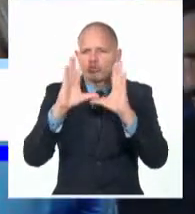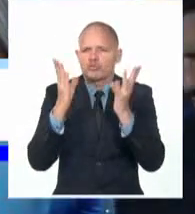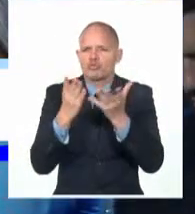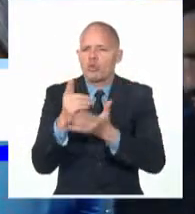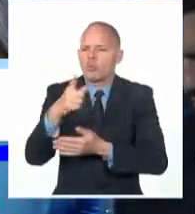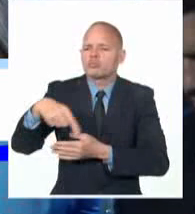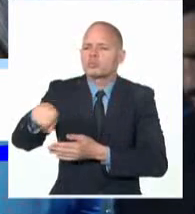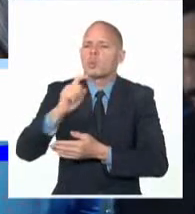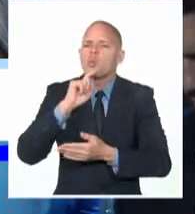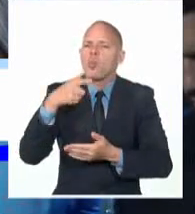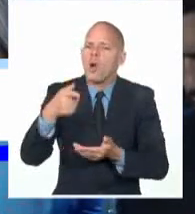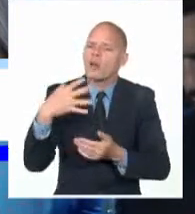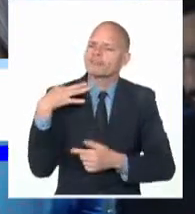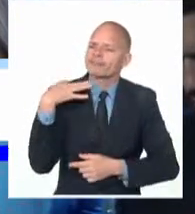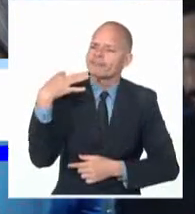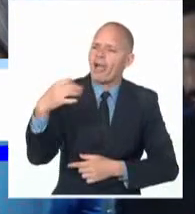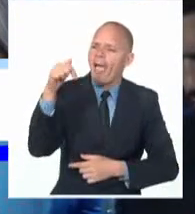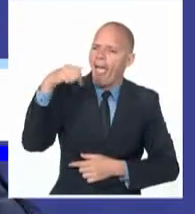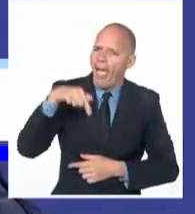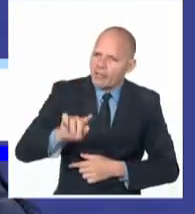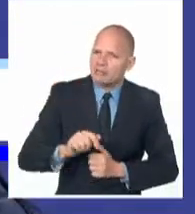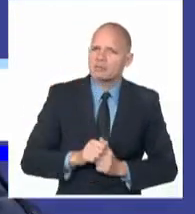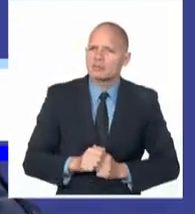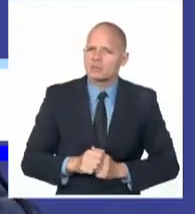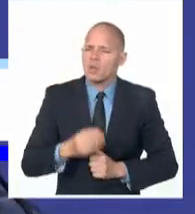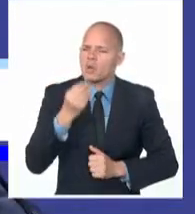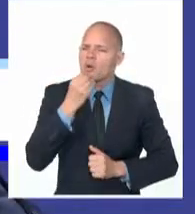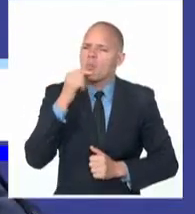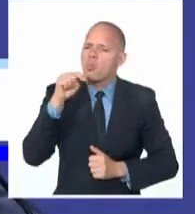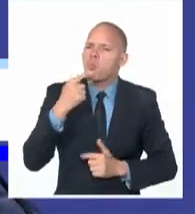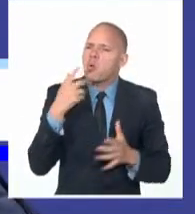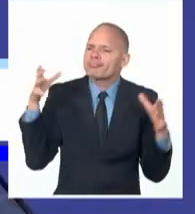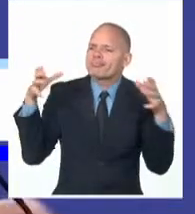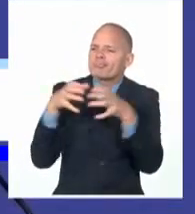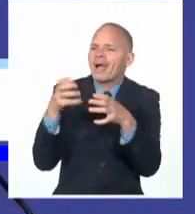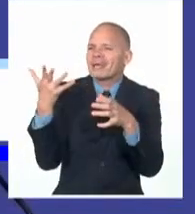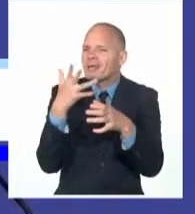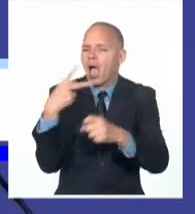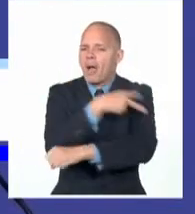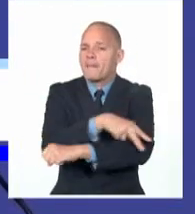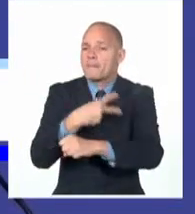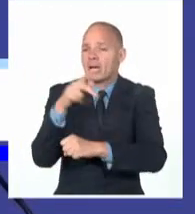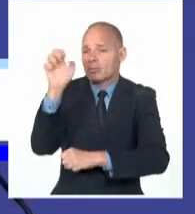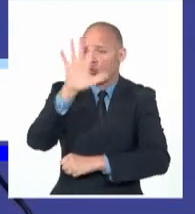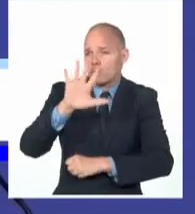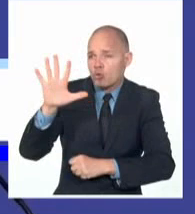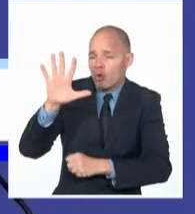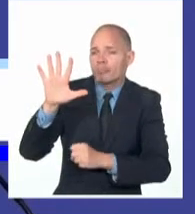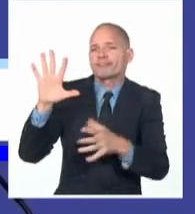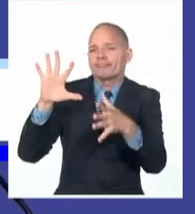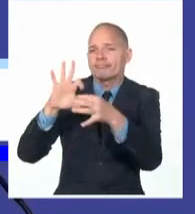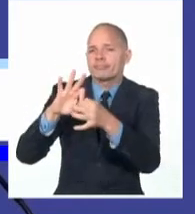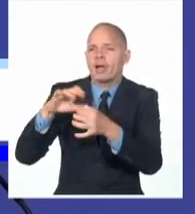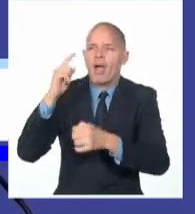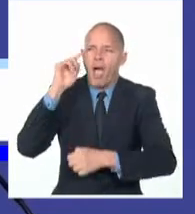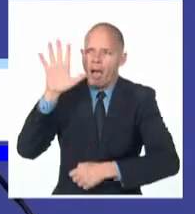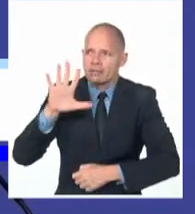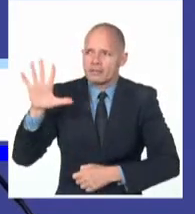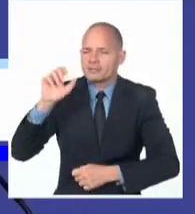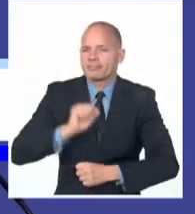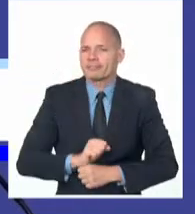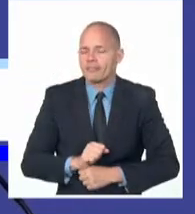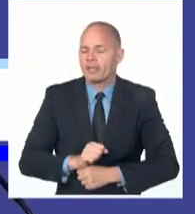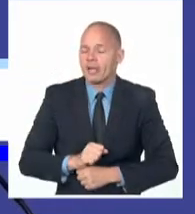para participar en este Congreso Euroasiático, el cual reviste especial relevancia en la